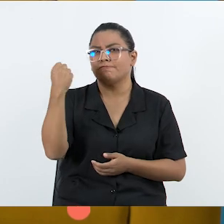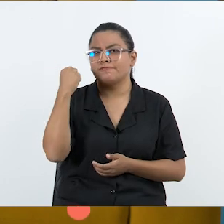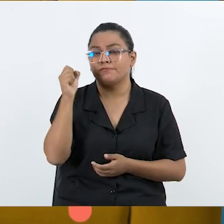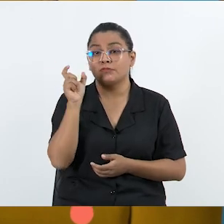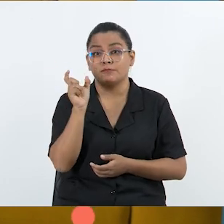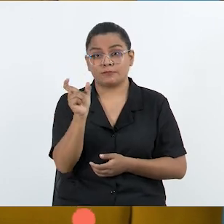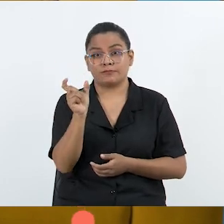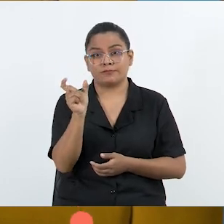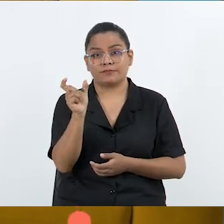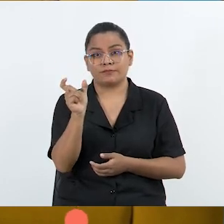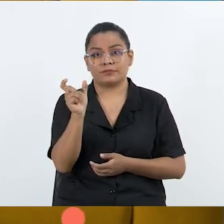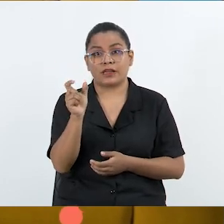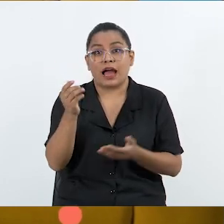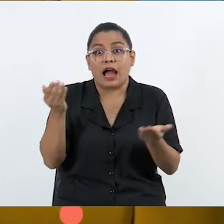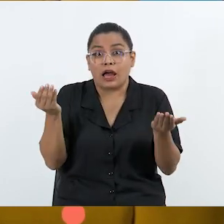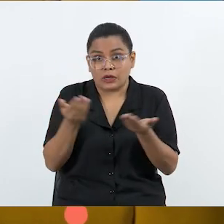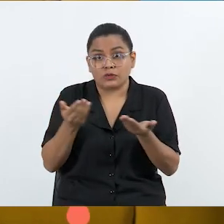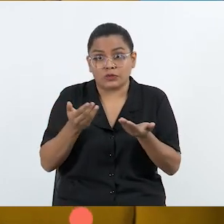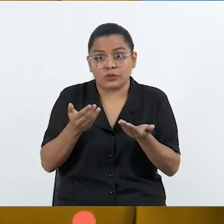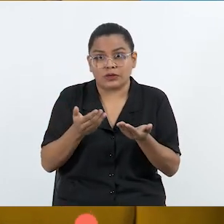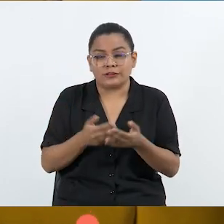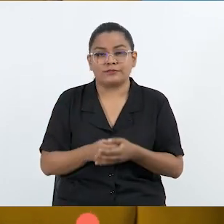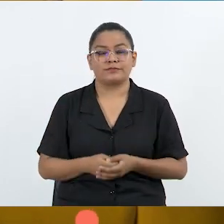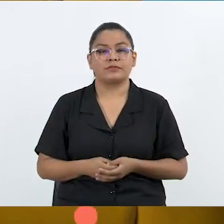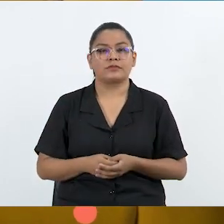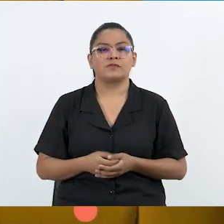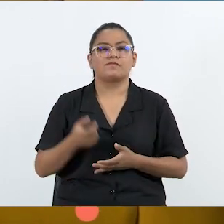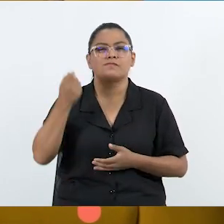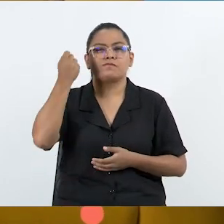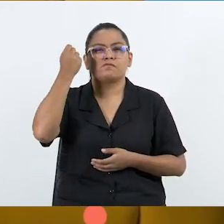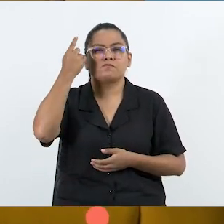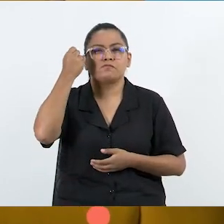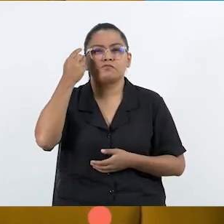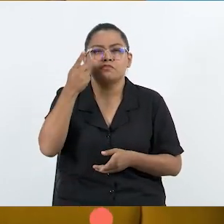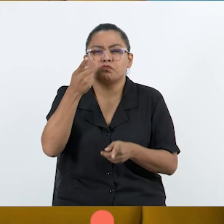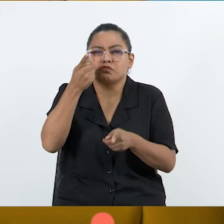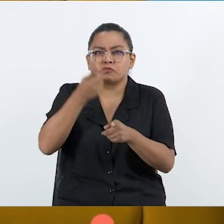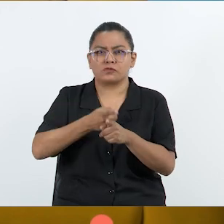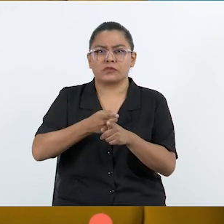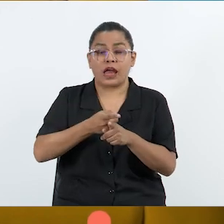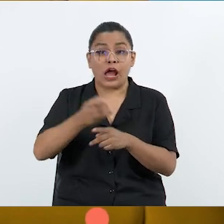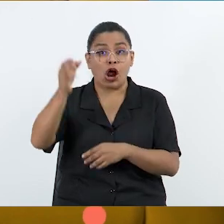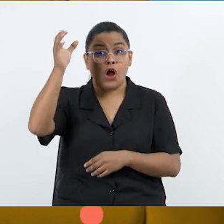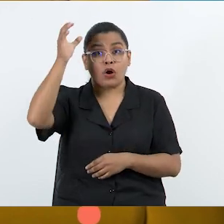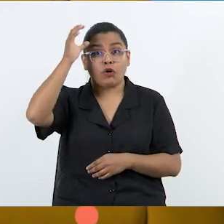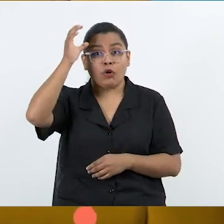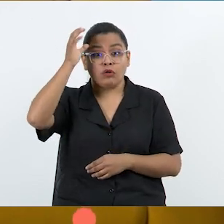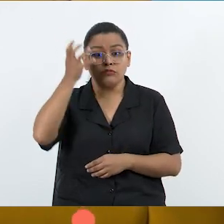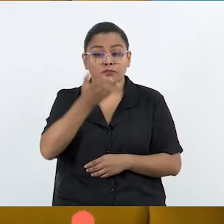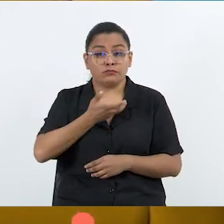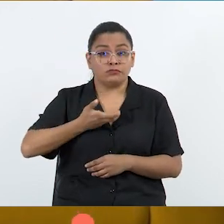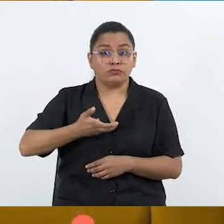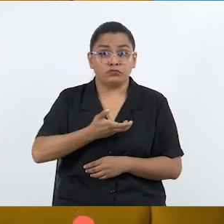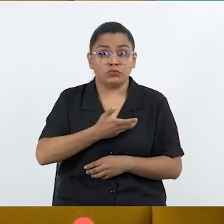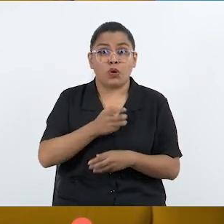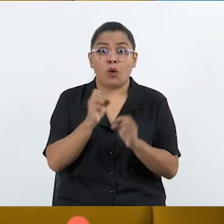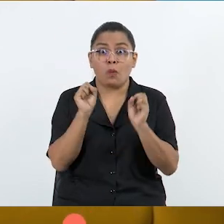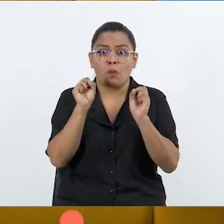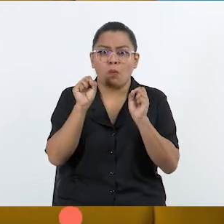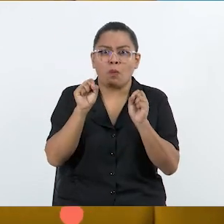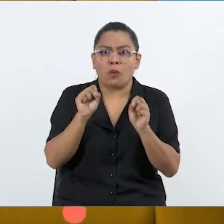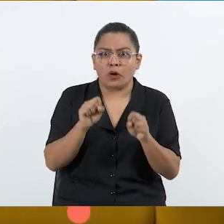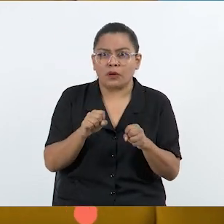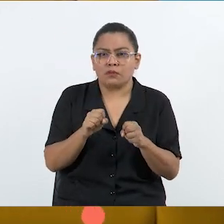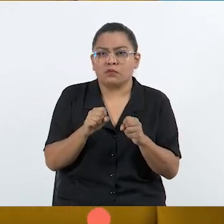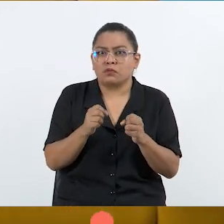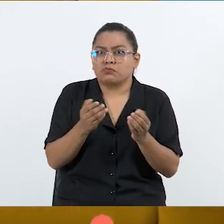palabras importantes. La primera es actuar. Cuando entendemos algo bien, ese conocimiento nos da posibilidad de